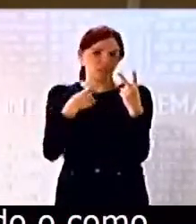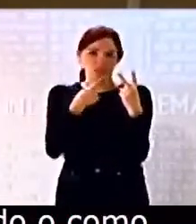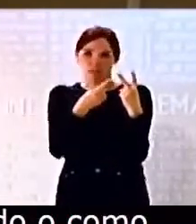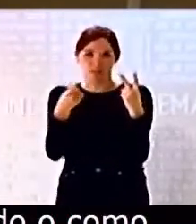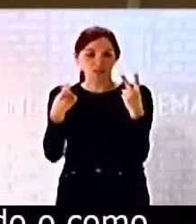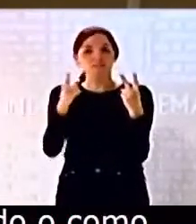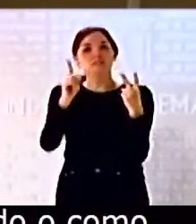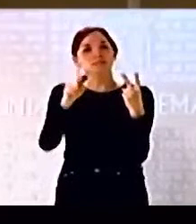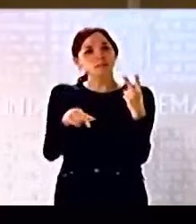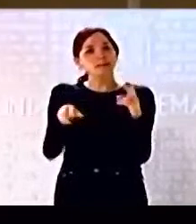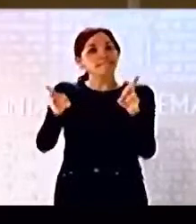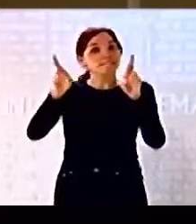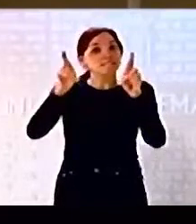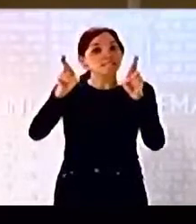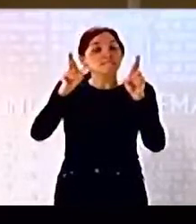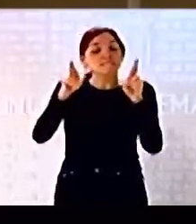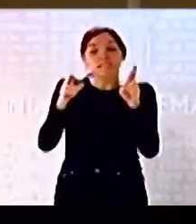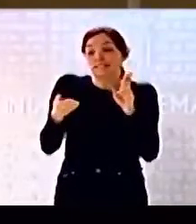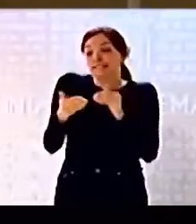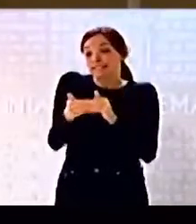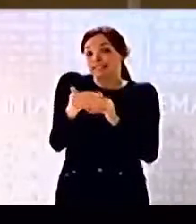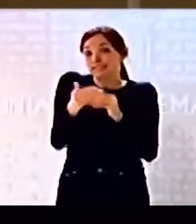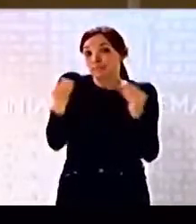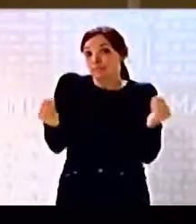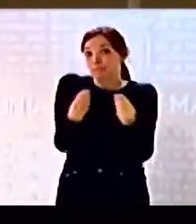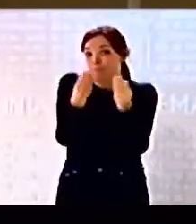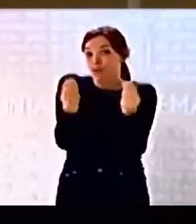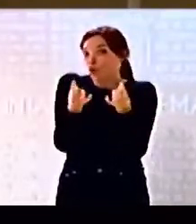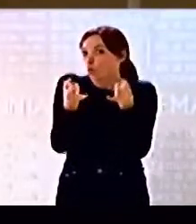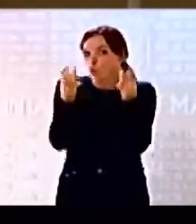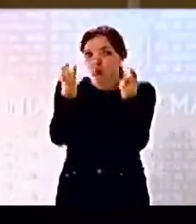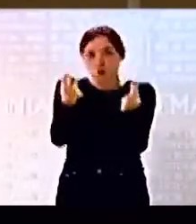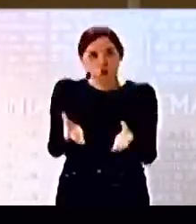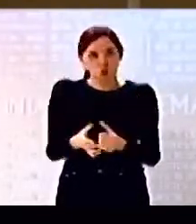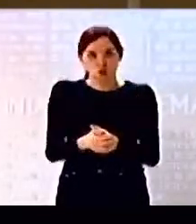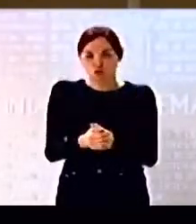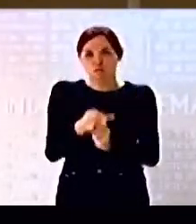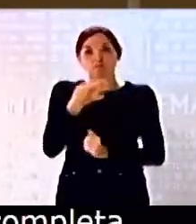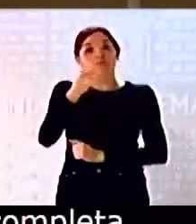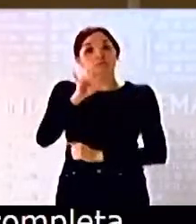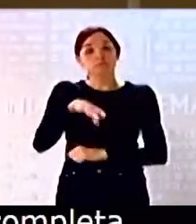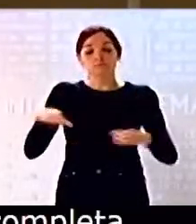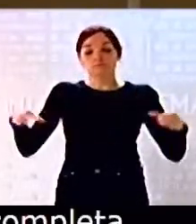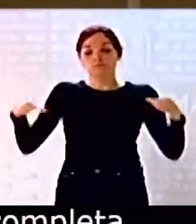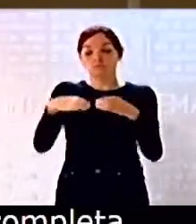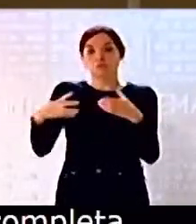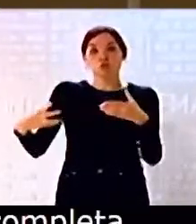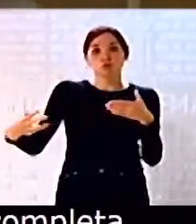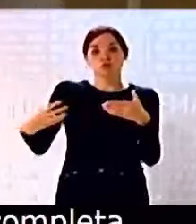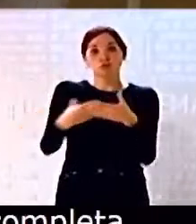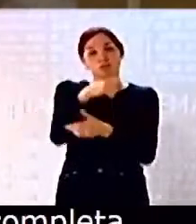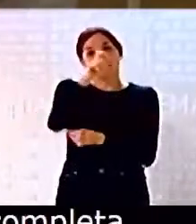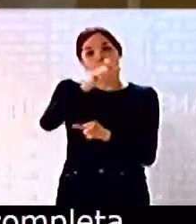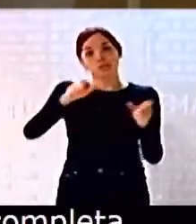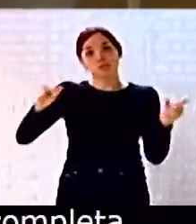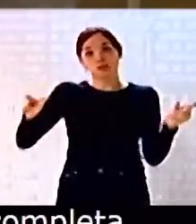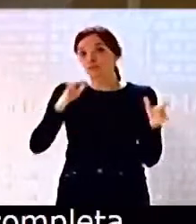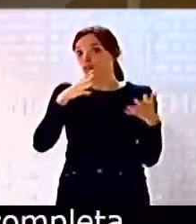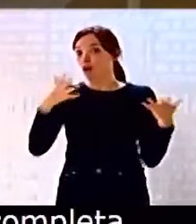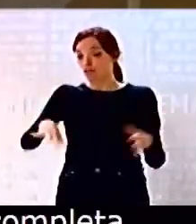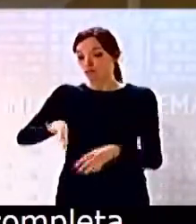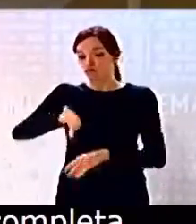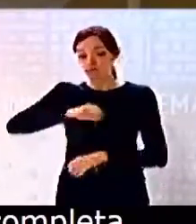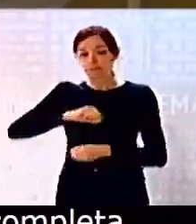una pronta y completa recuperación a todas aquellas personas que en este momento, estando infectadas